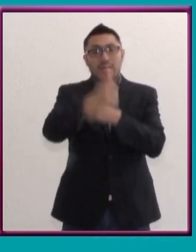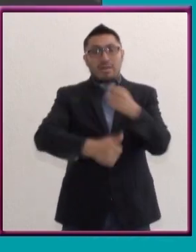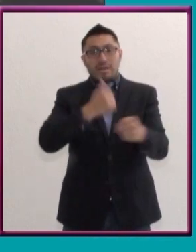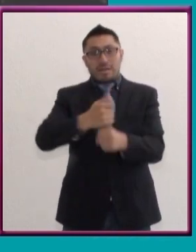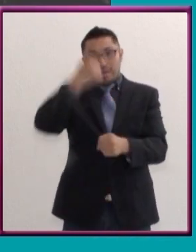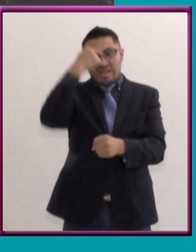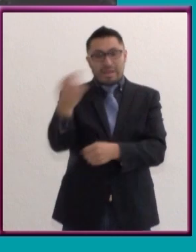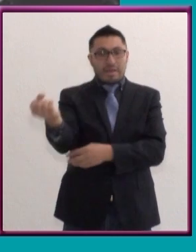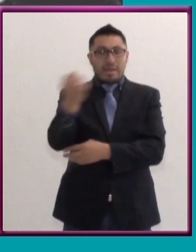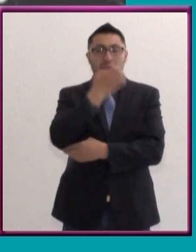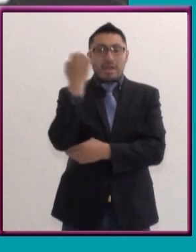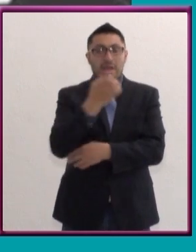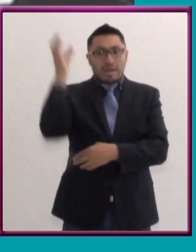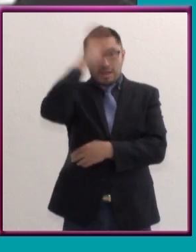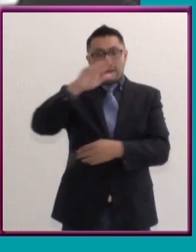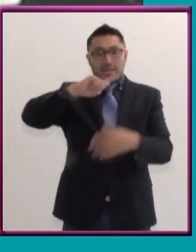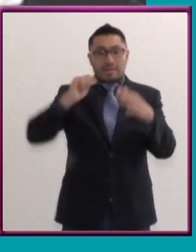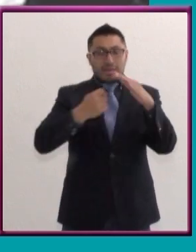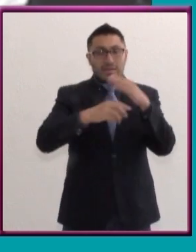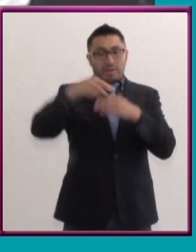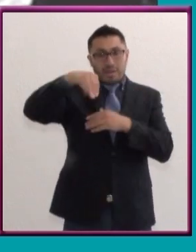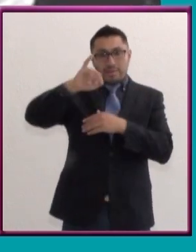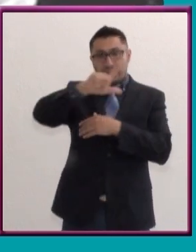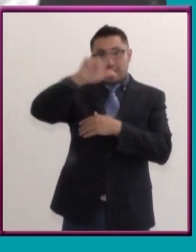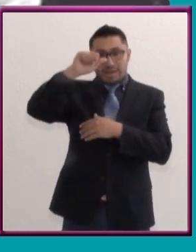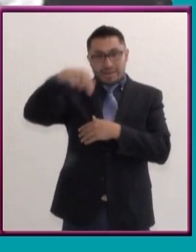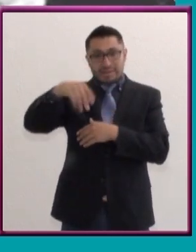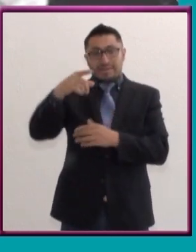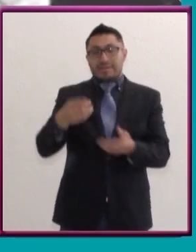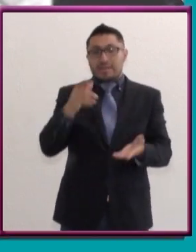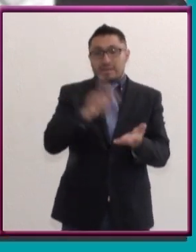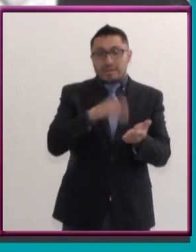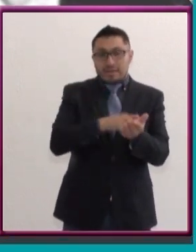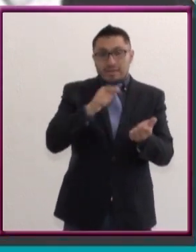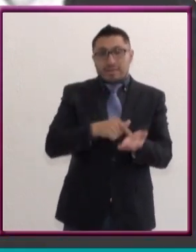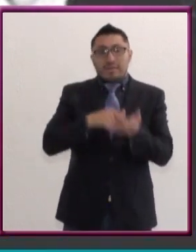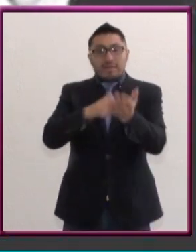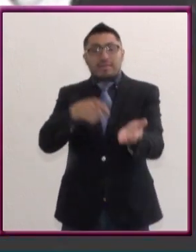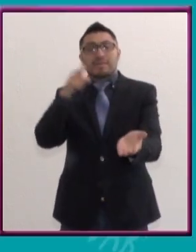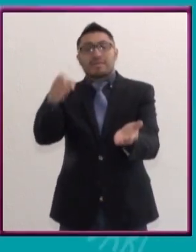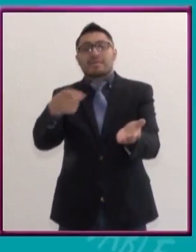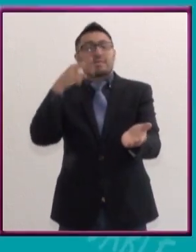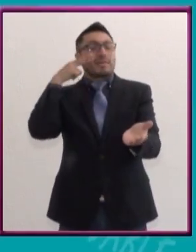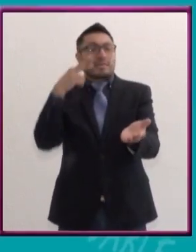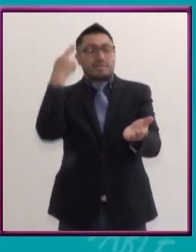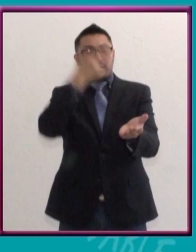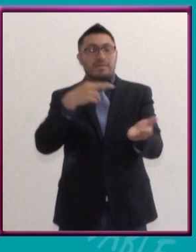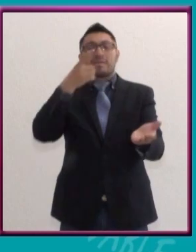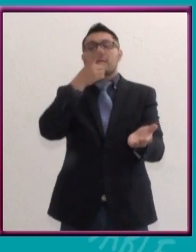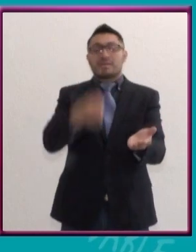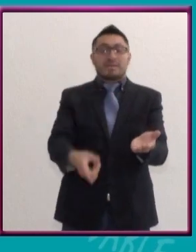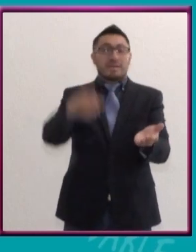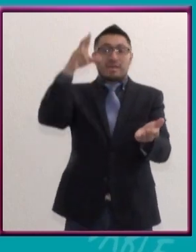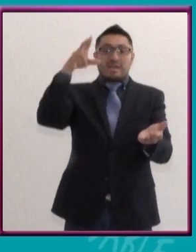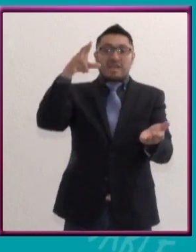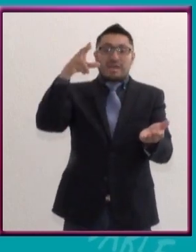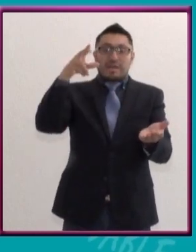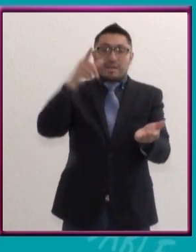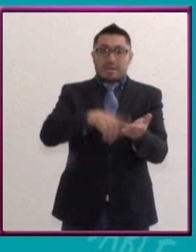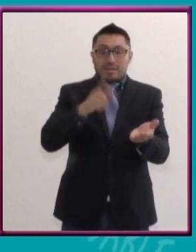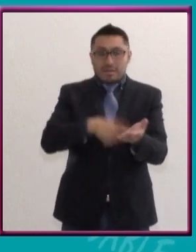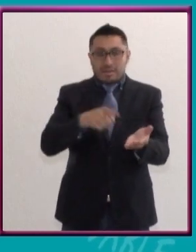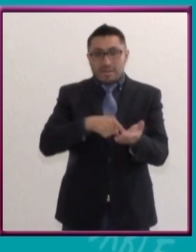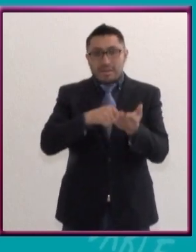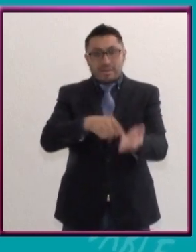anual para la Academia de Ciencia y Tecnología de Indiana, y que le pasa la propuesta de ley del señor Edwin Goodwin, que decía